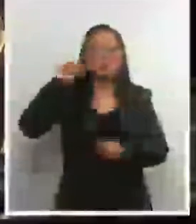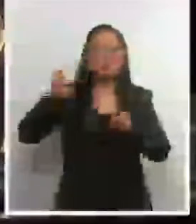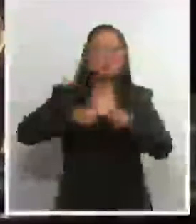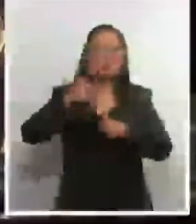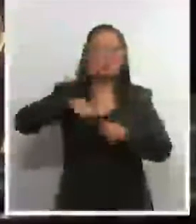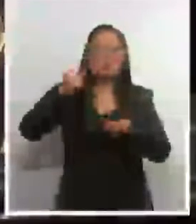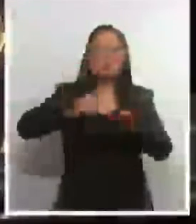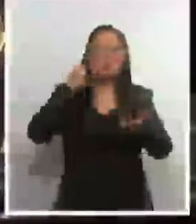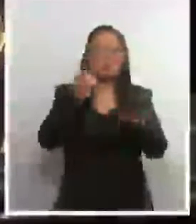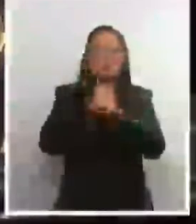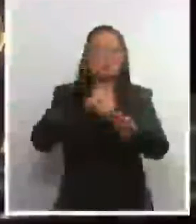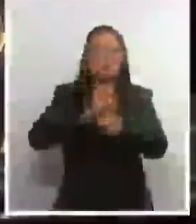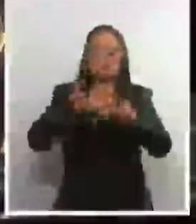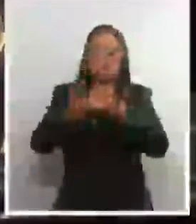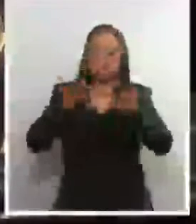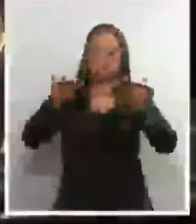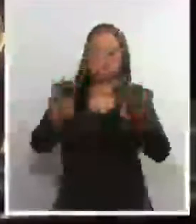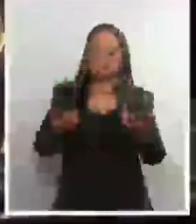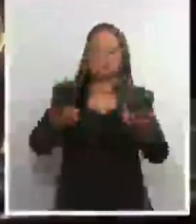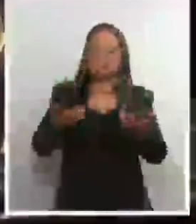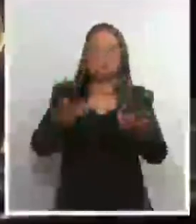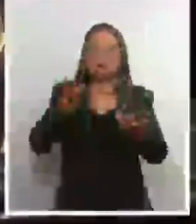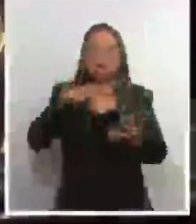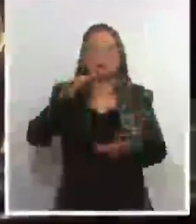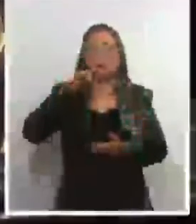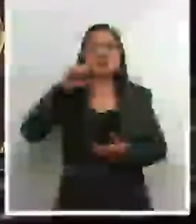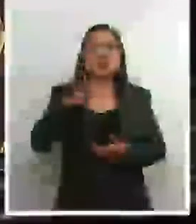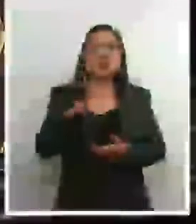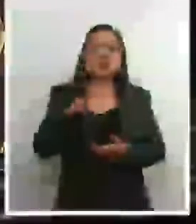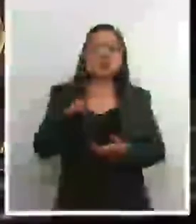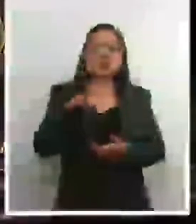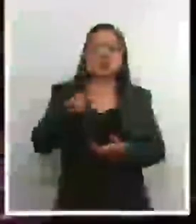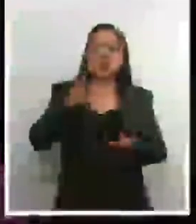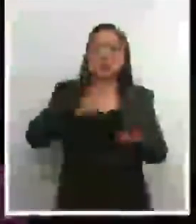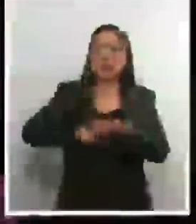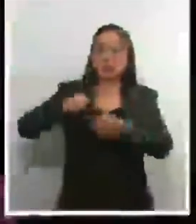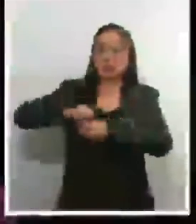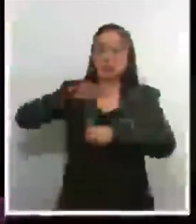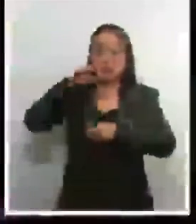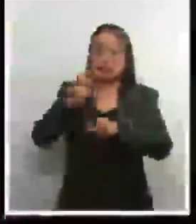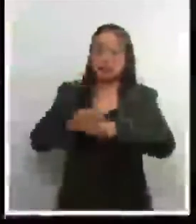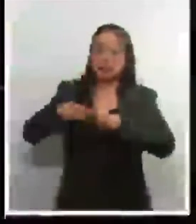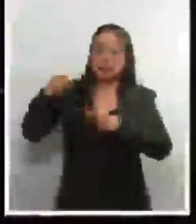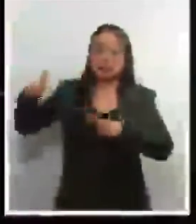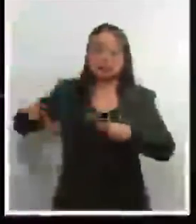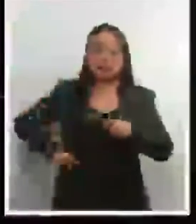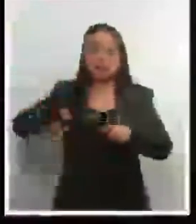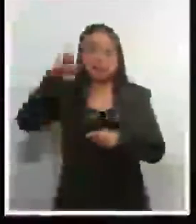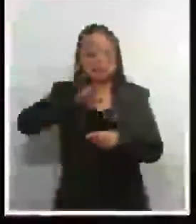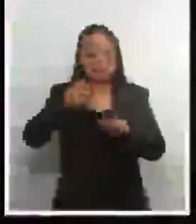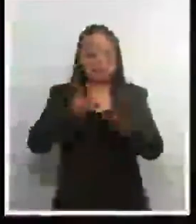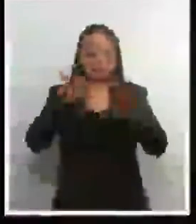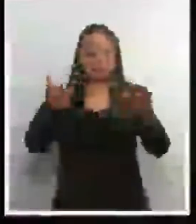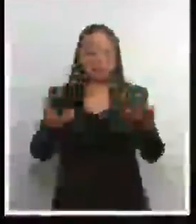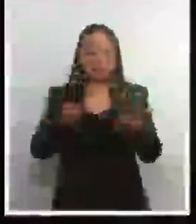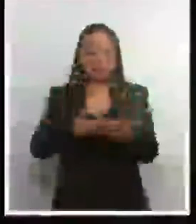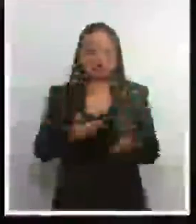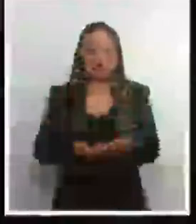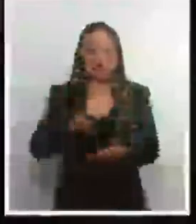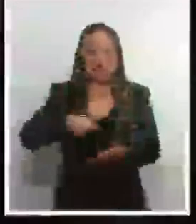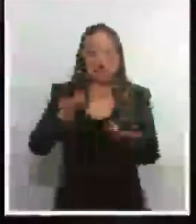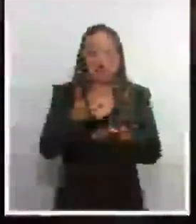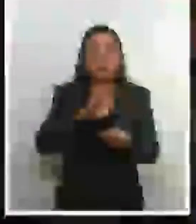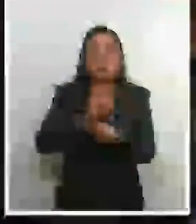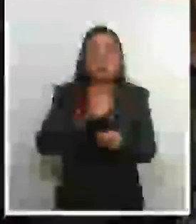aprobamos esta separación del fiscal, del titular, del ejecutivo, vamos a crear